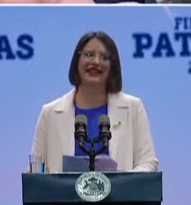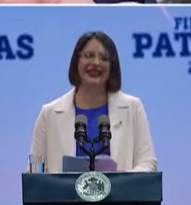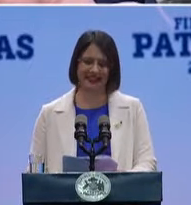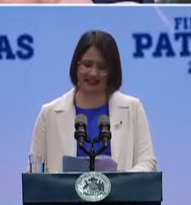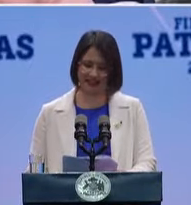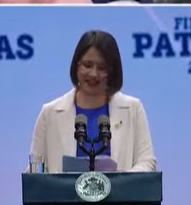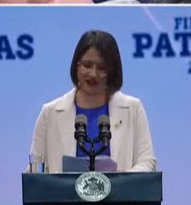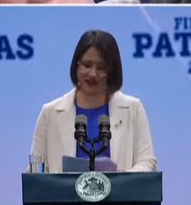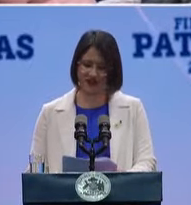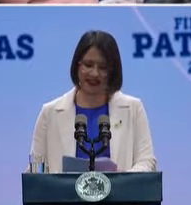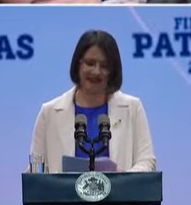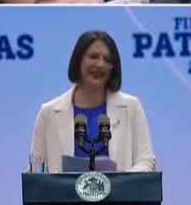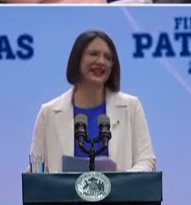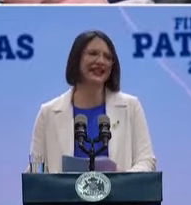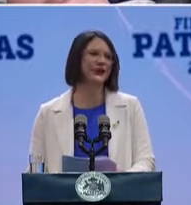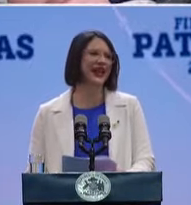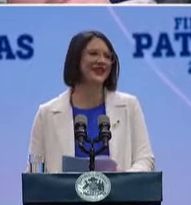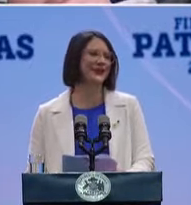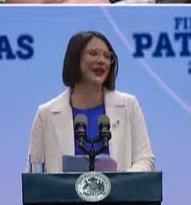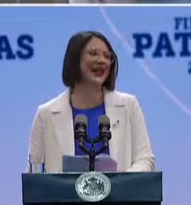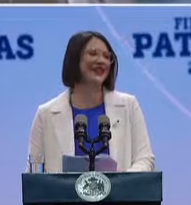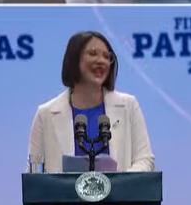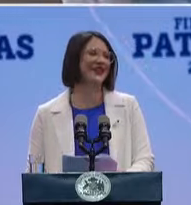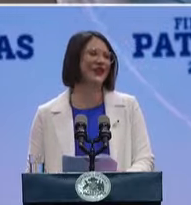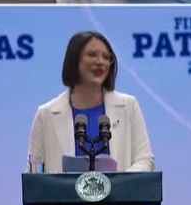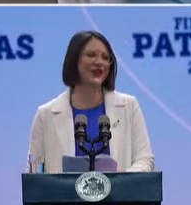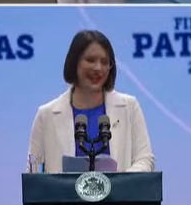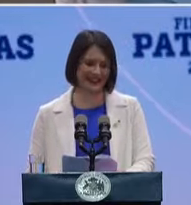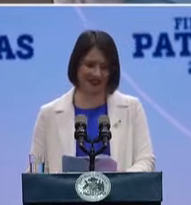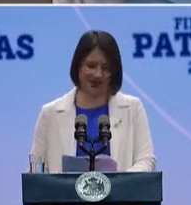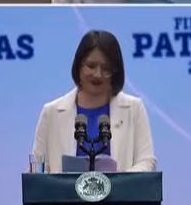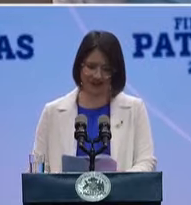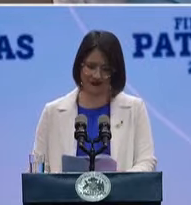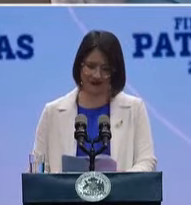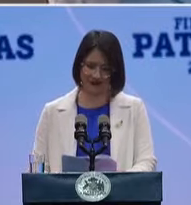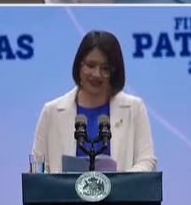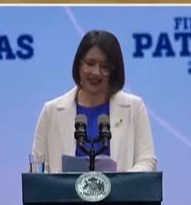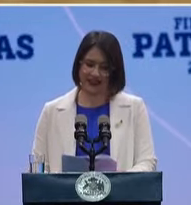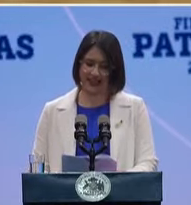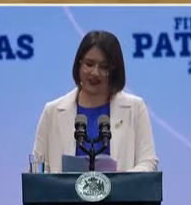día 14 y la reunión en su casa es el día 15. Así